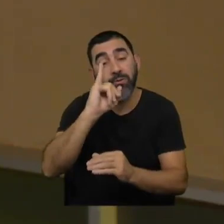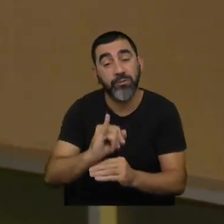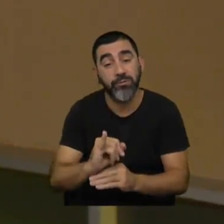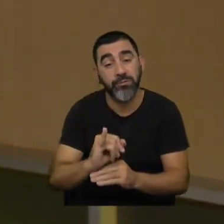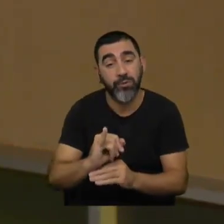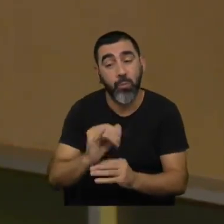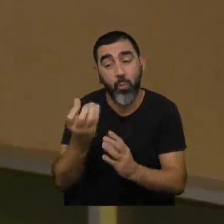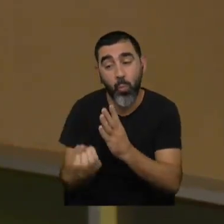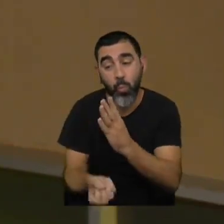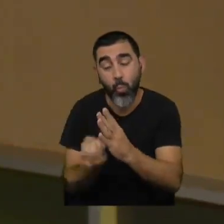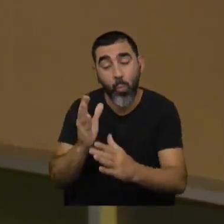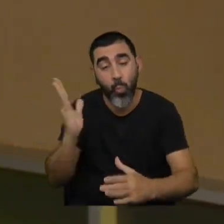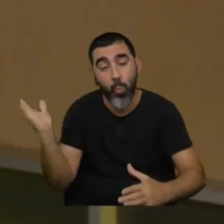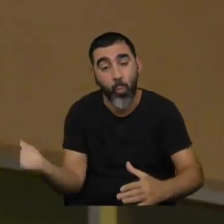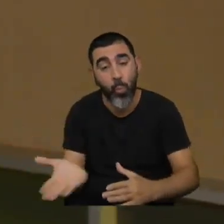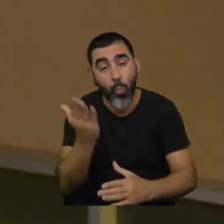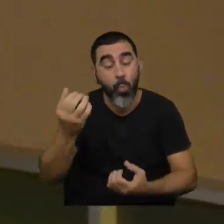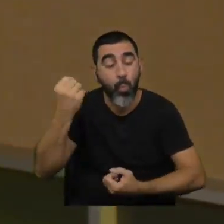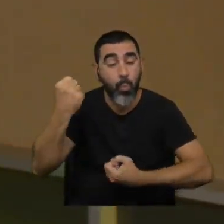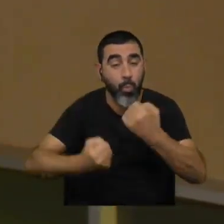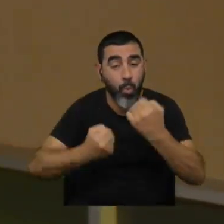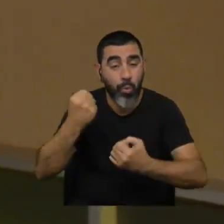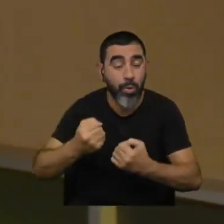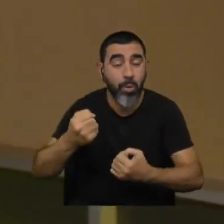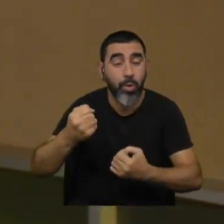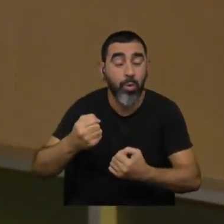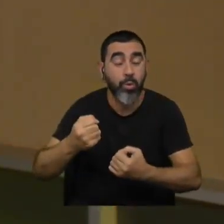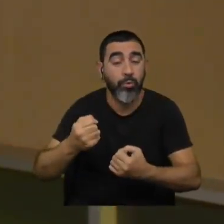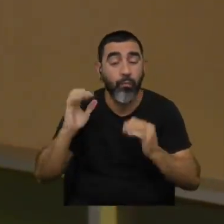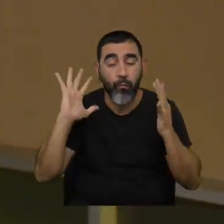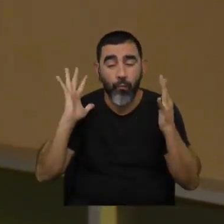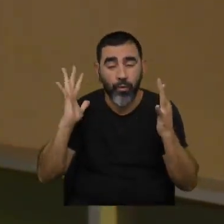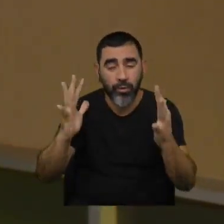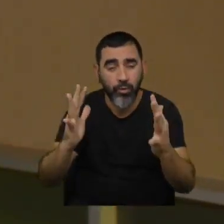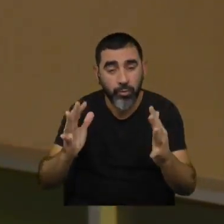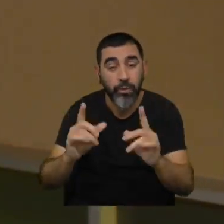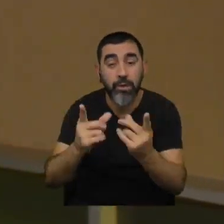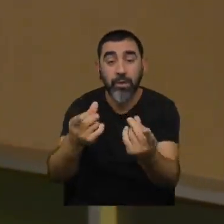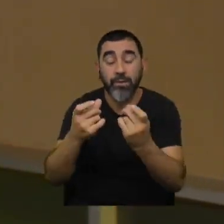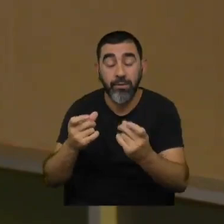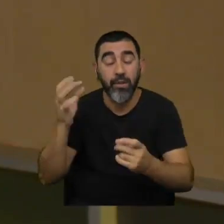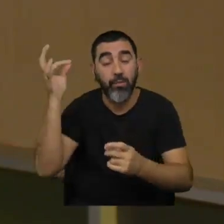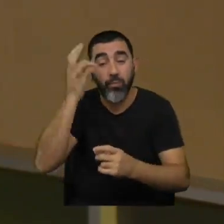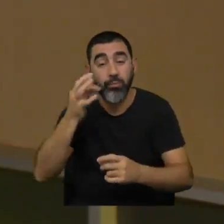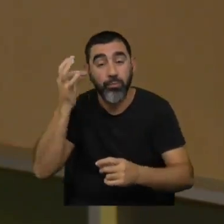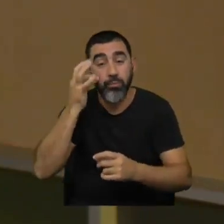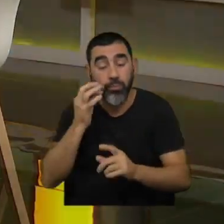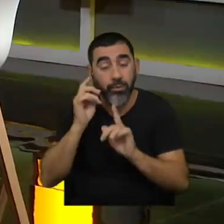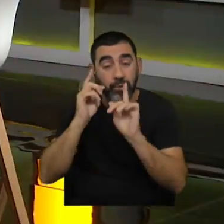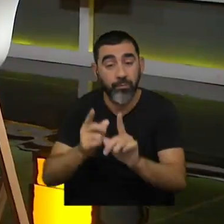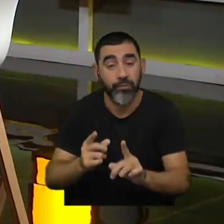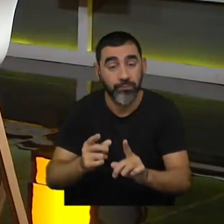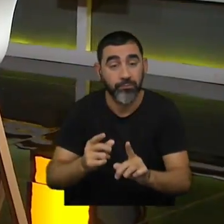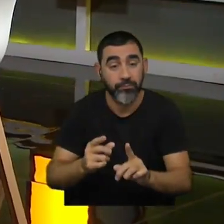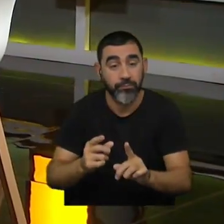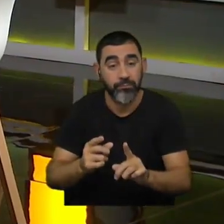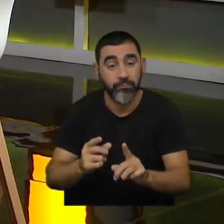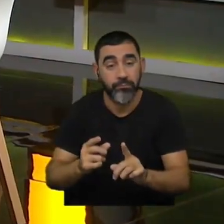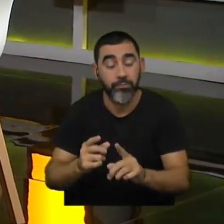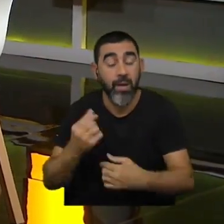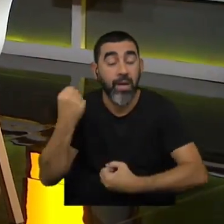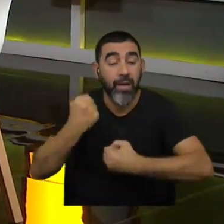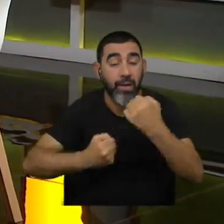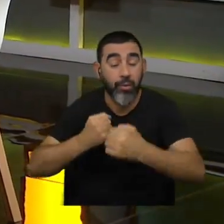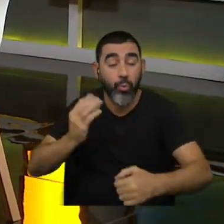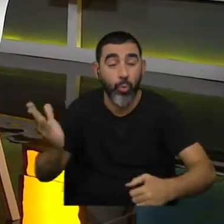grandes modelos de producción industrial, los monocultivos o las forestaciones, también requieren de los polinizadores. O sea, hasta para lo más industrial de